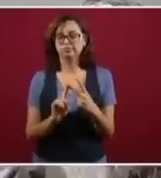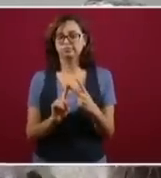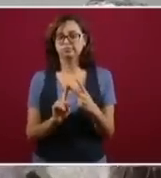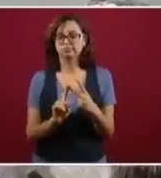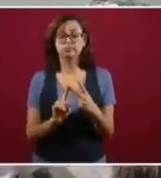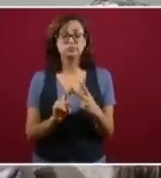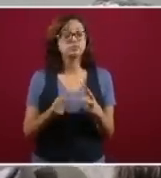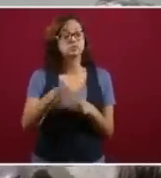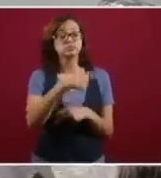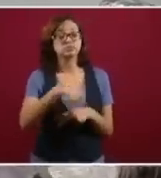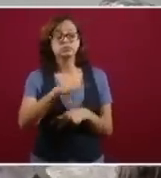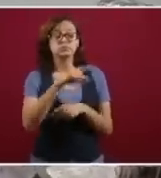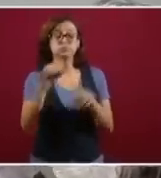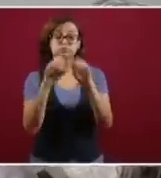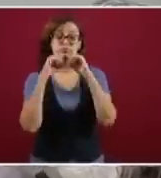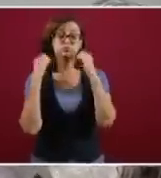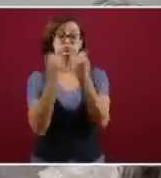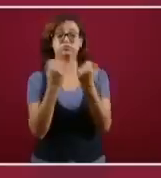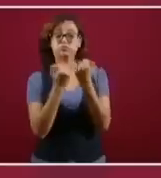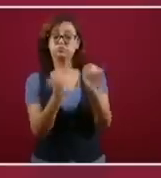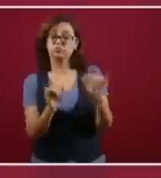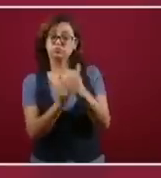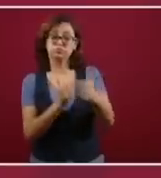organismos independientes.